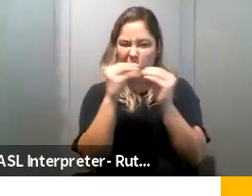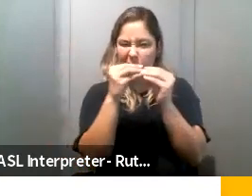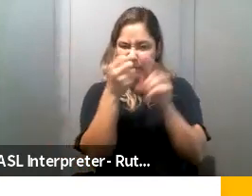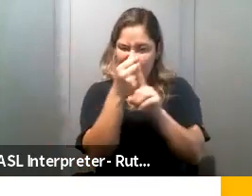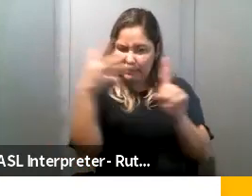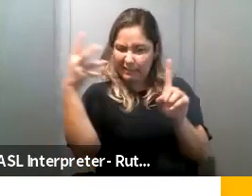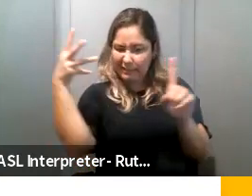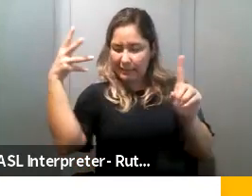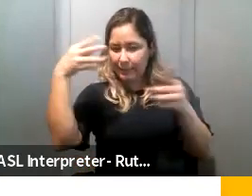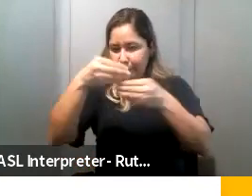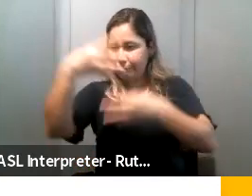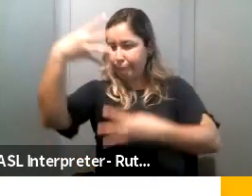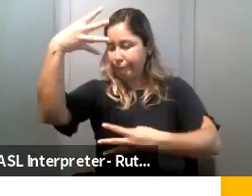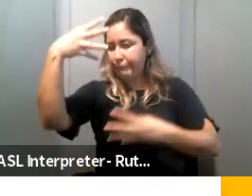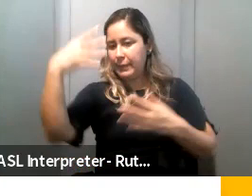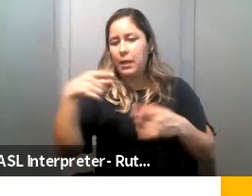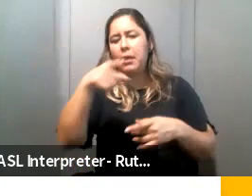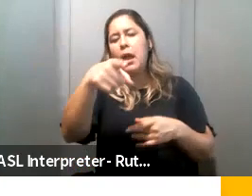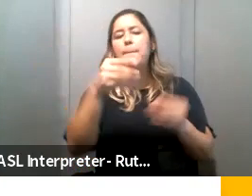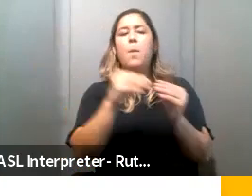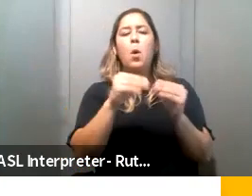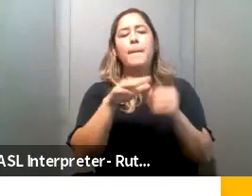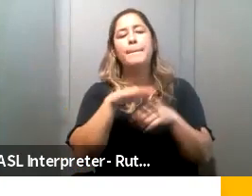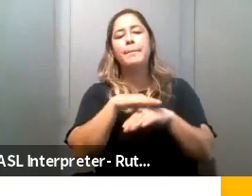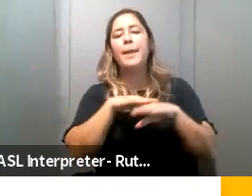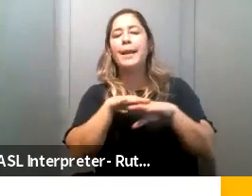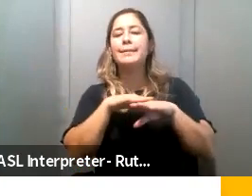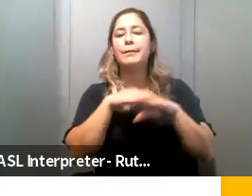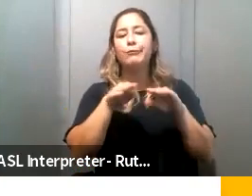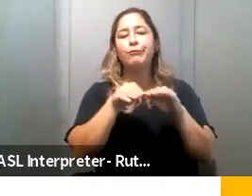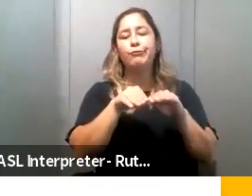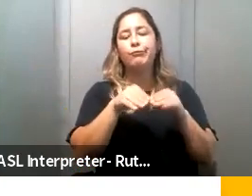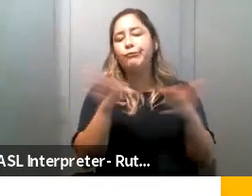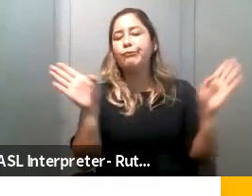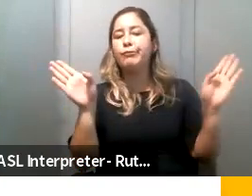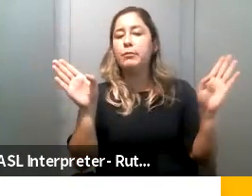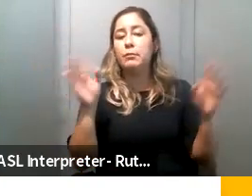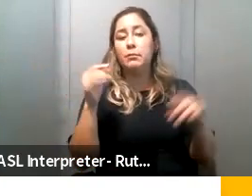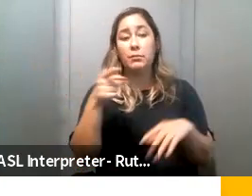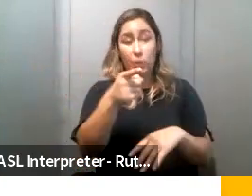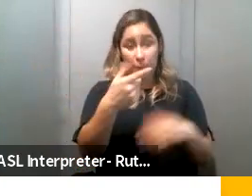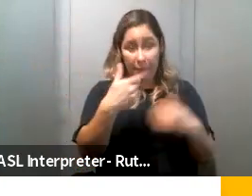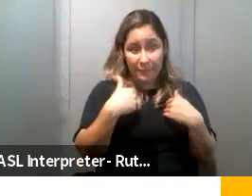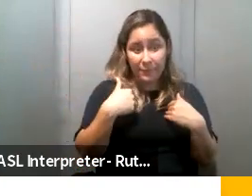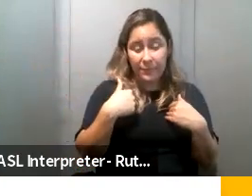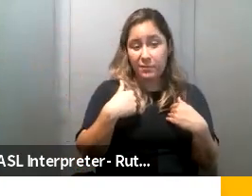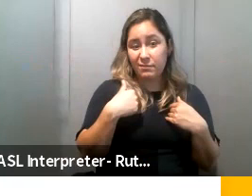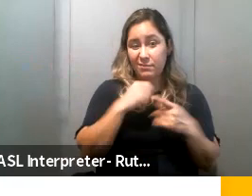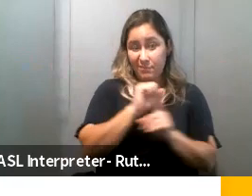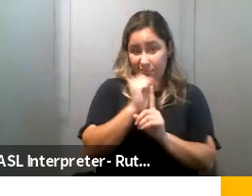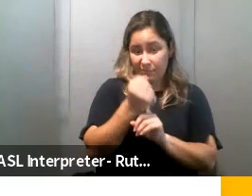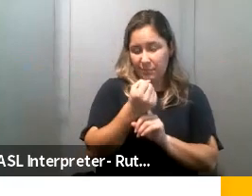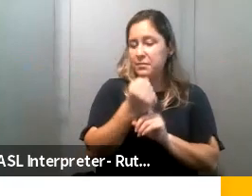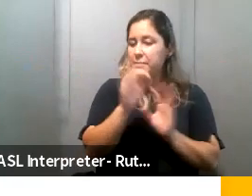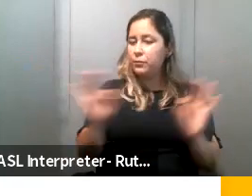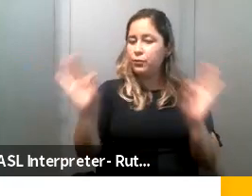es solamente general. Si ustedes tienen preguntas sobre un caso individuo, es muy importante hablar con un abogado de inmigración porque en